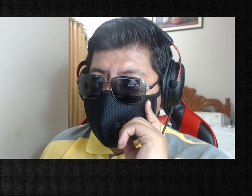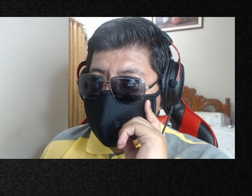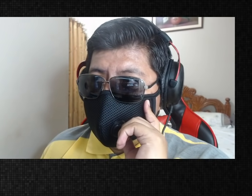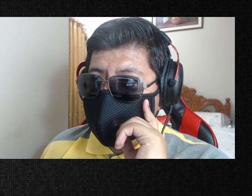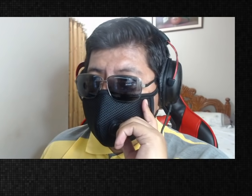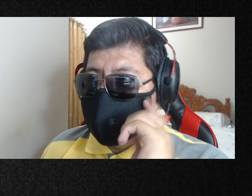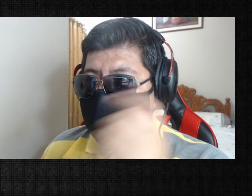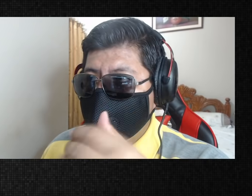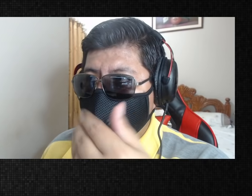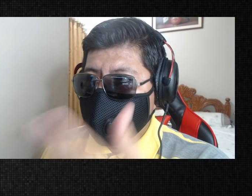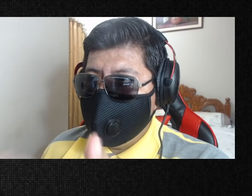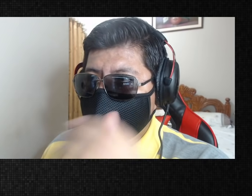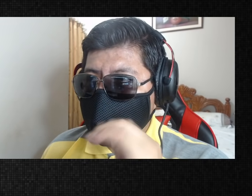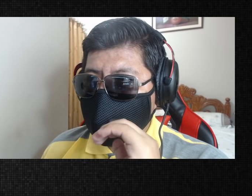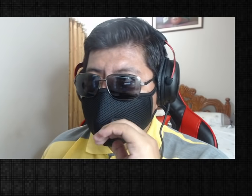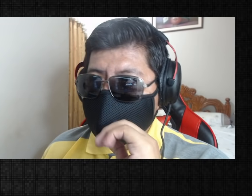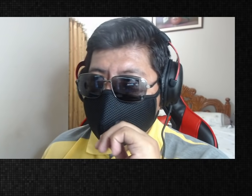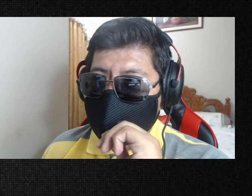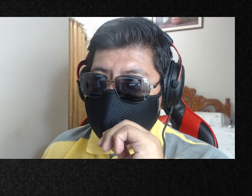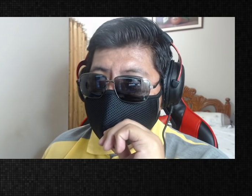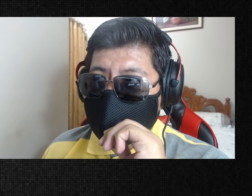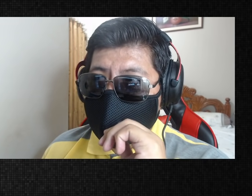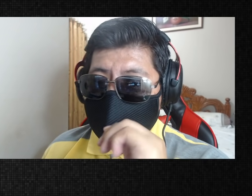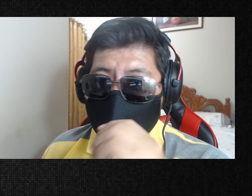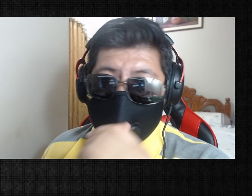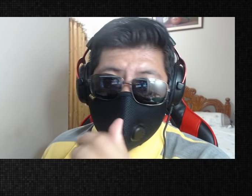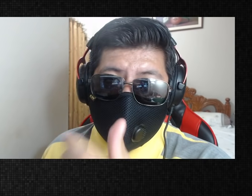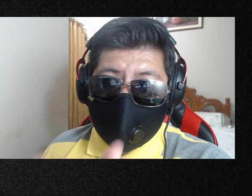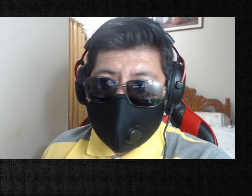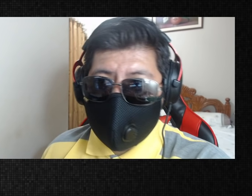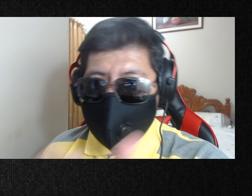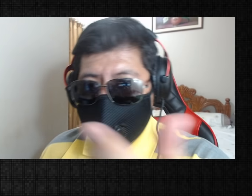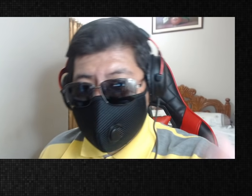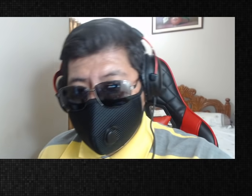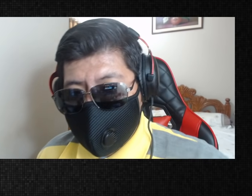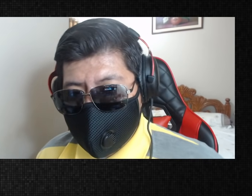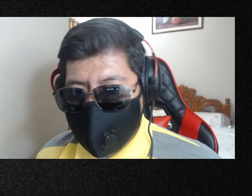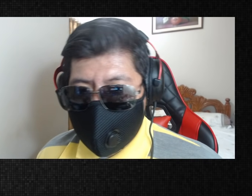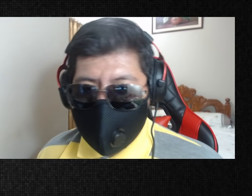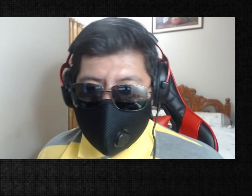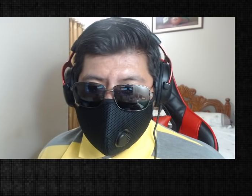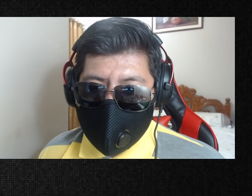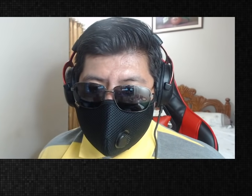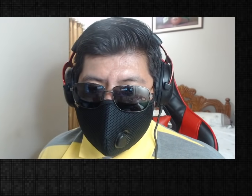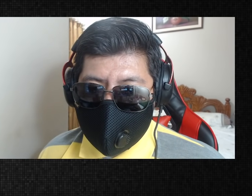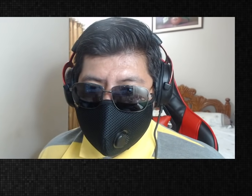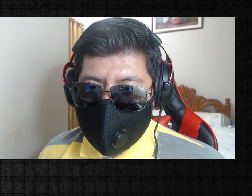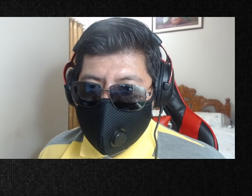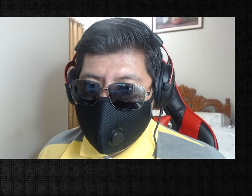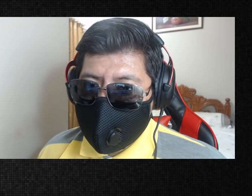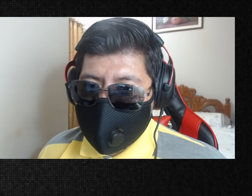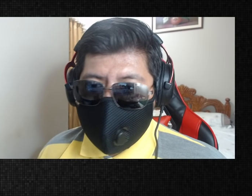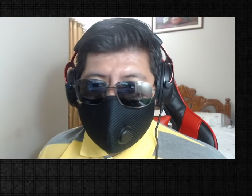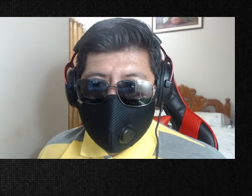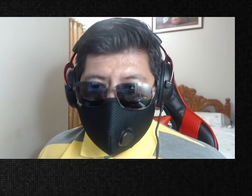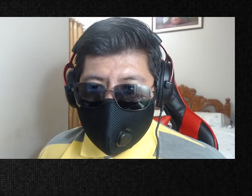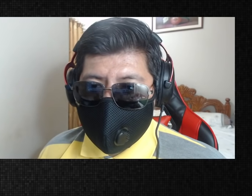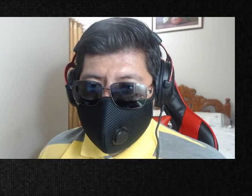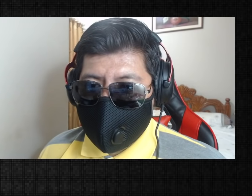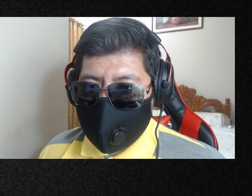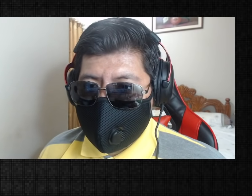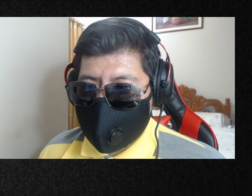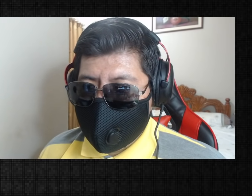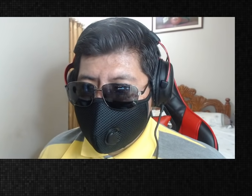presidente de la cainco se dirige louis a ver si le dice que los empresarios no son los enemigos del país y que por supuesto